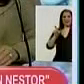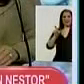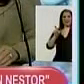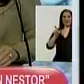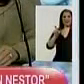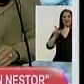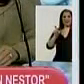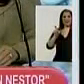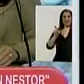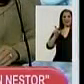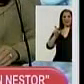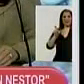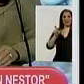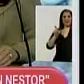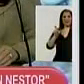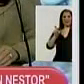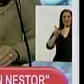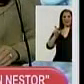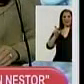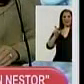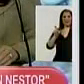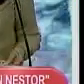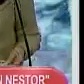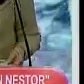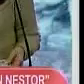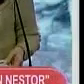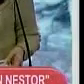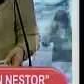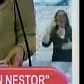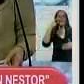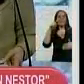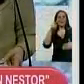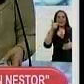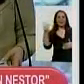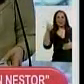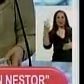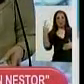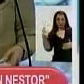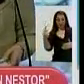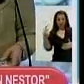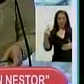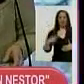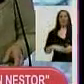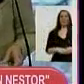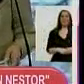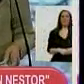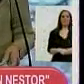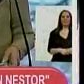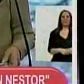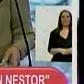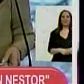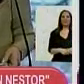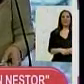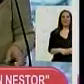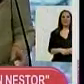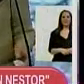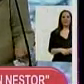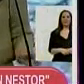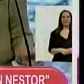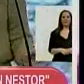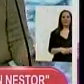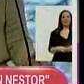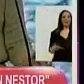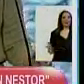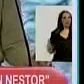Sí, mira, dos opuestos que supieron llevar adelante una carrera política impresionante,